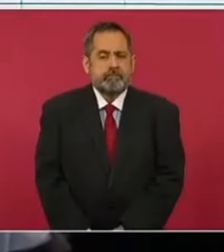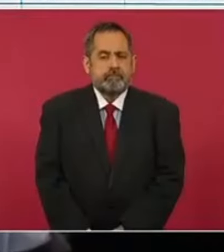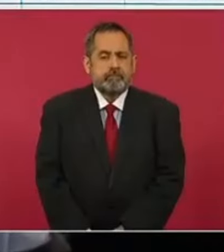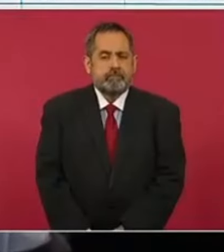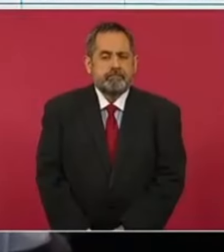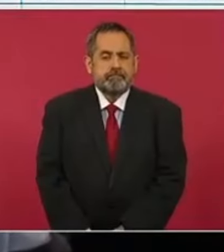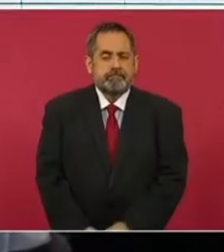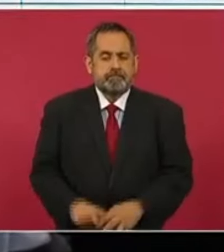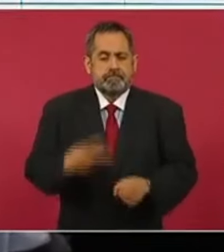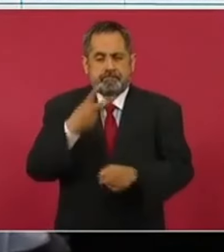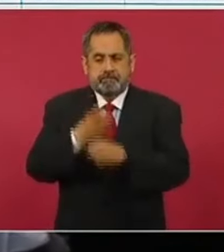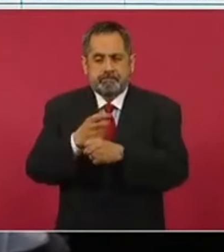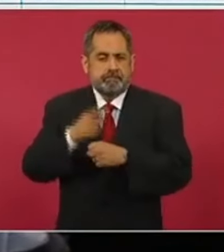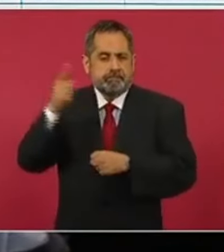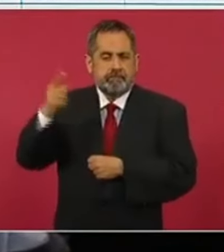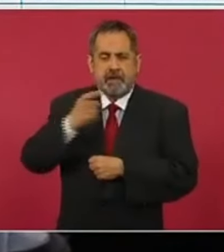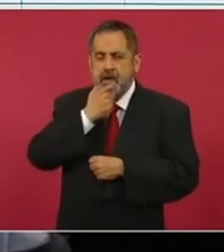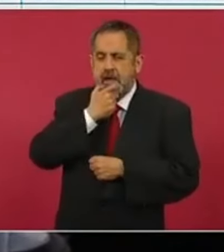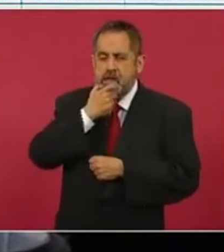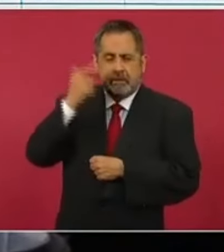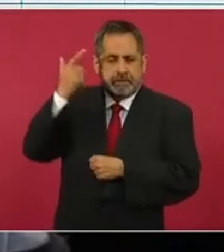Segundo, Reino Unido.